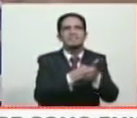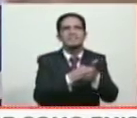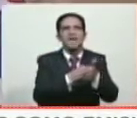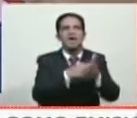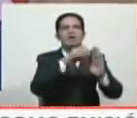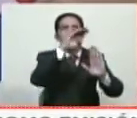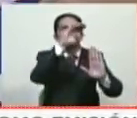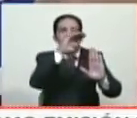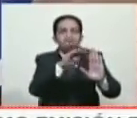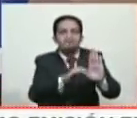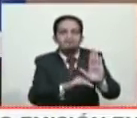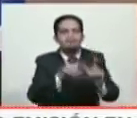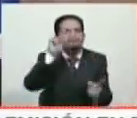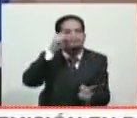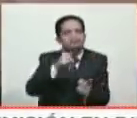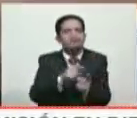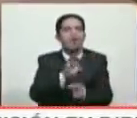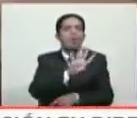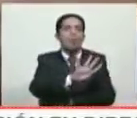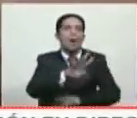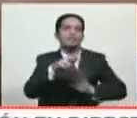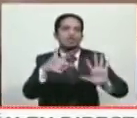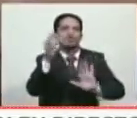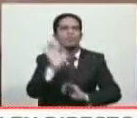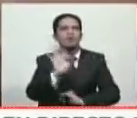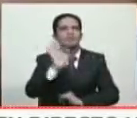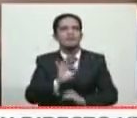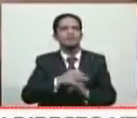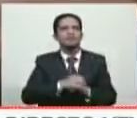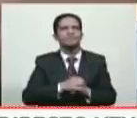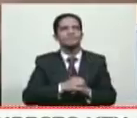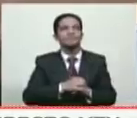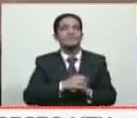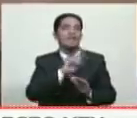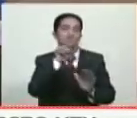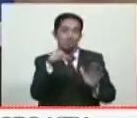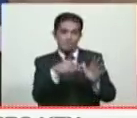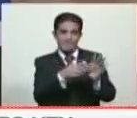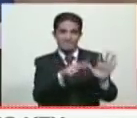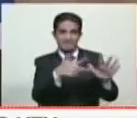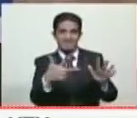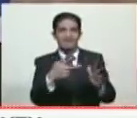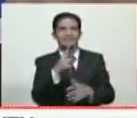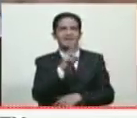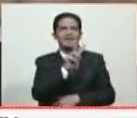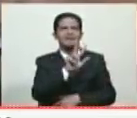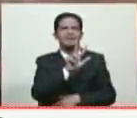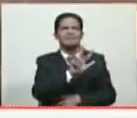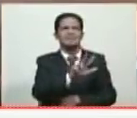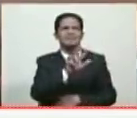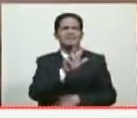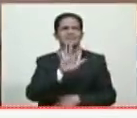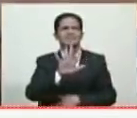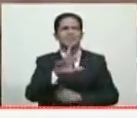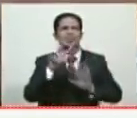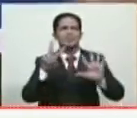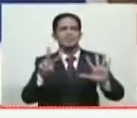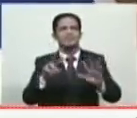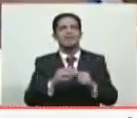disminución afortunadamente de 48%, 357 en el 2017, 187 en